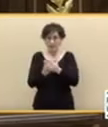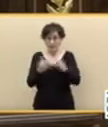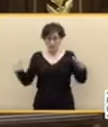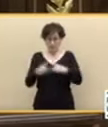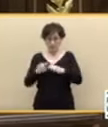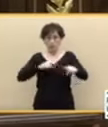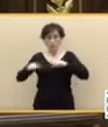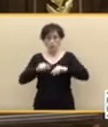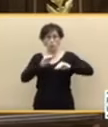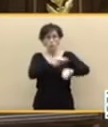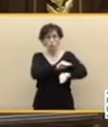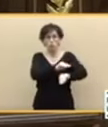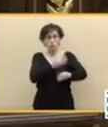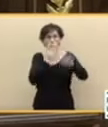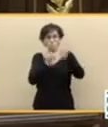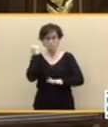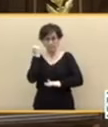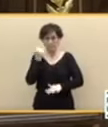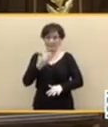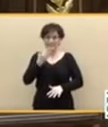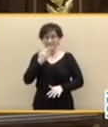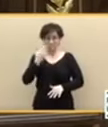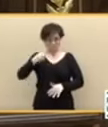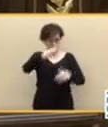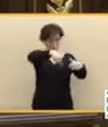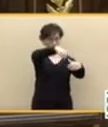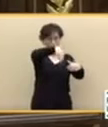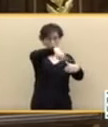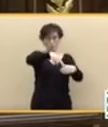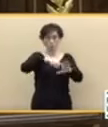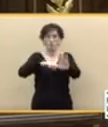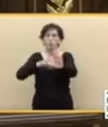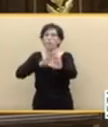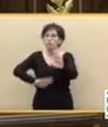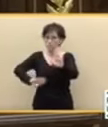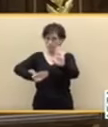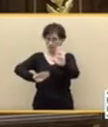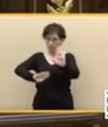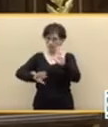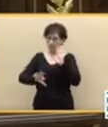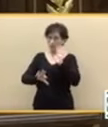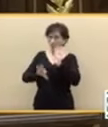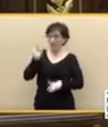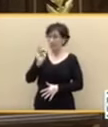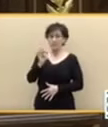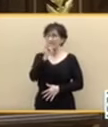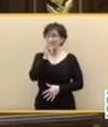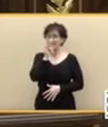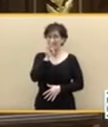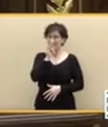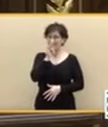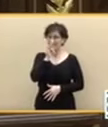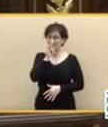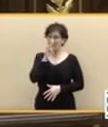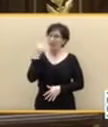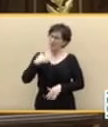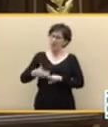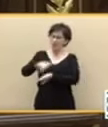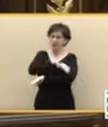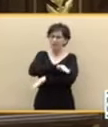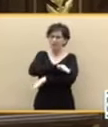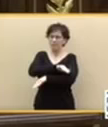ustedes mismos. Menos mal que antes de tomar ninguna decisión ya tenían recolectadas las 84 firmas de